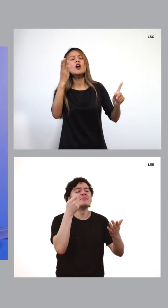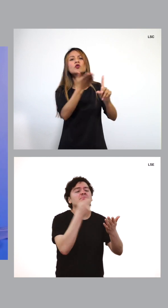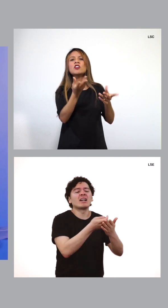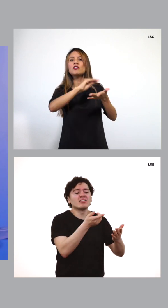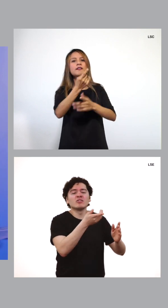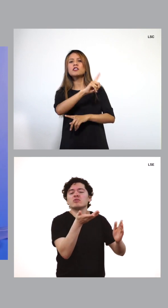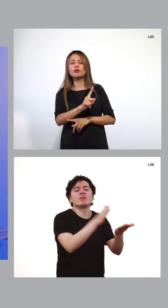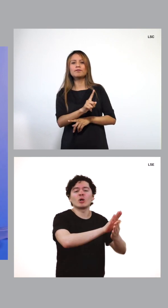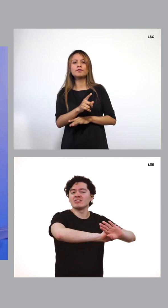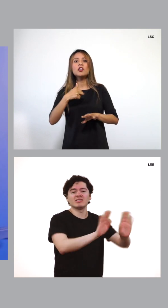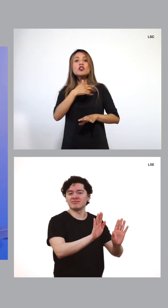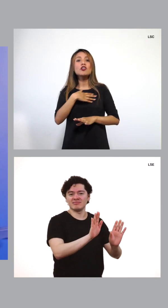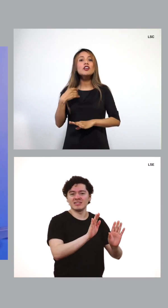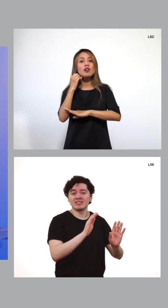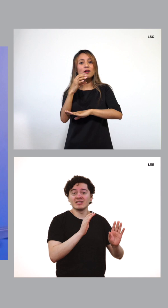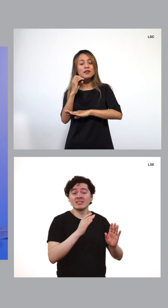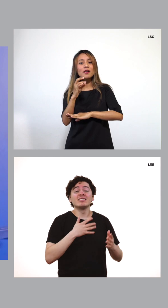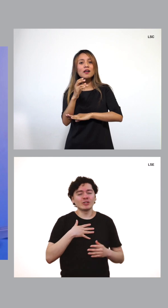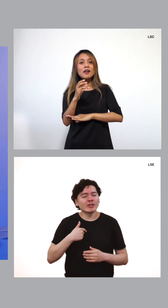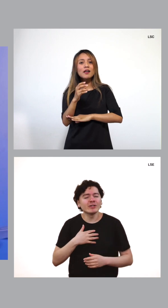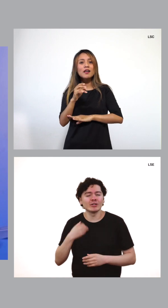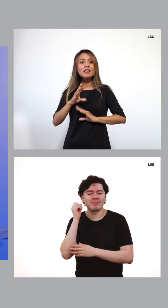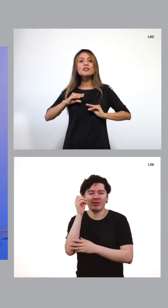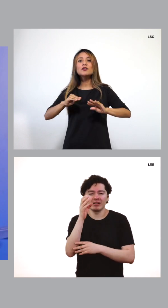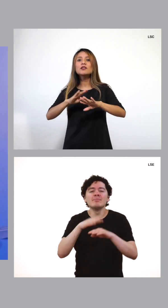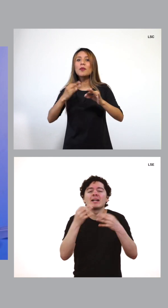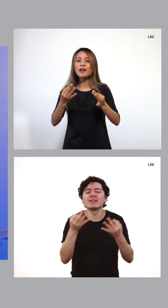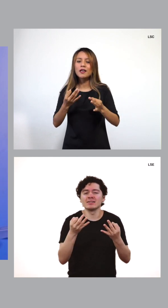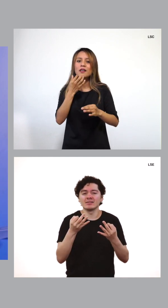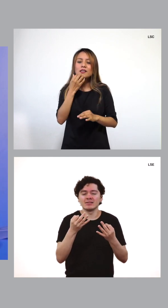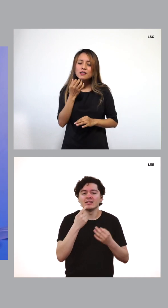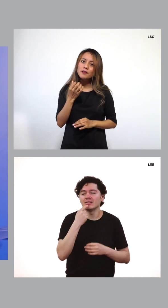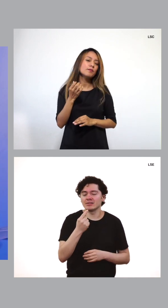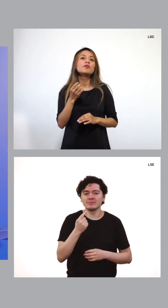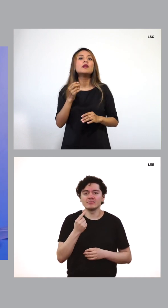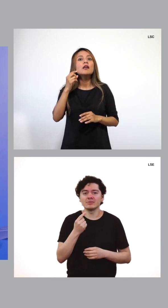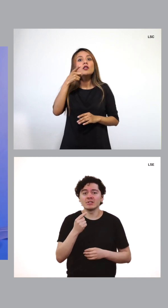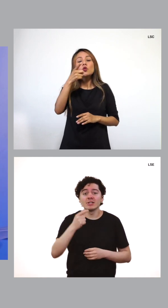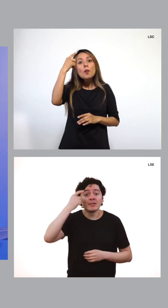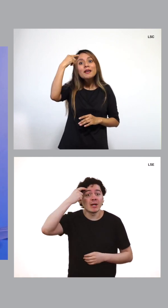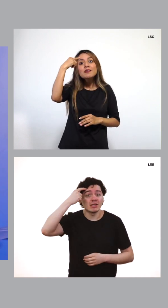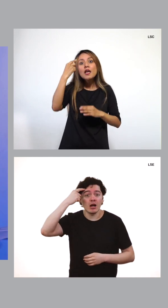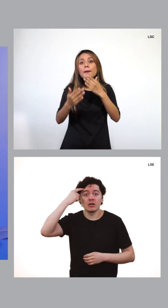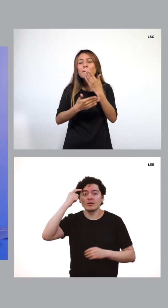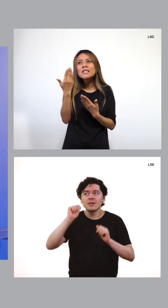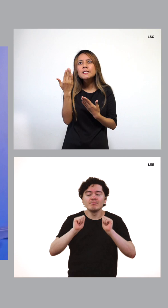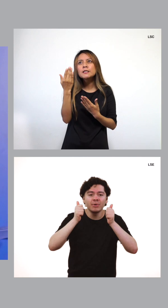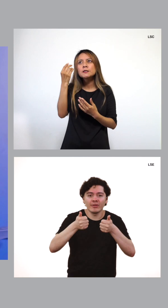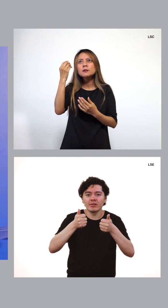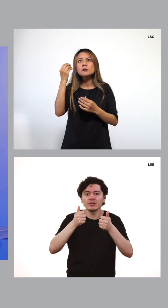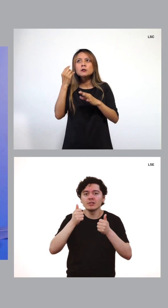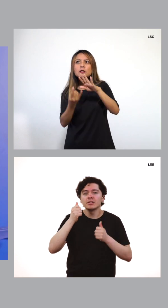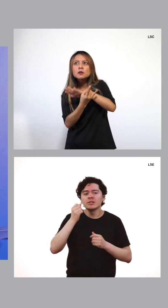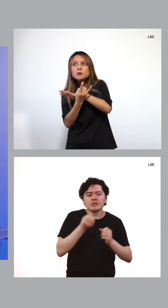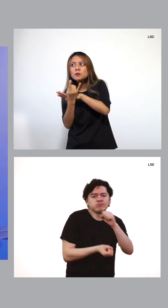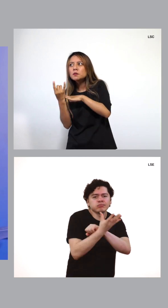hoy que este mensaje sirva allá donde estás al otro lado de esta pantalla, para que cuando vengan momentos de debilidad a tu mente, para que cuando el acusador